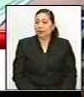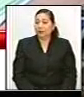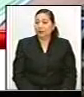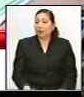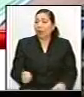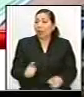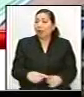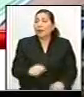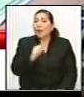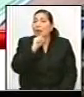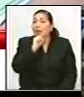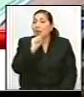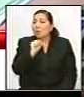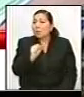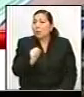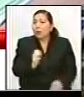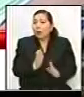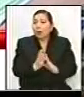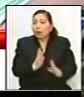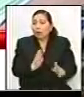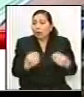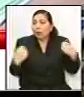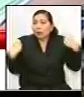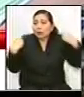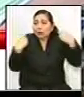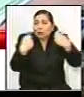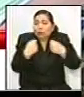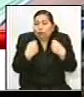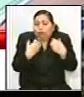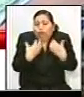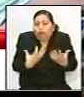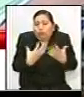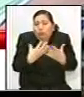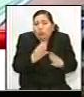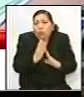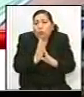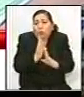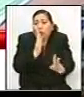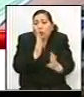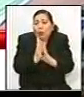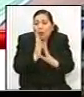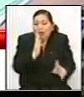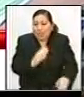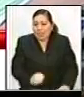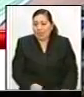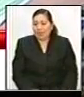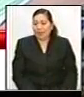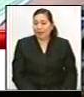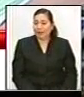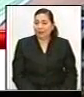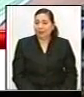Hasta los ancianos están ahí con su frazada a las 5 de la mañana haciendo cola.